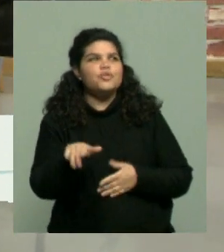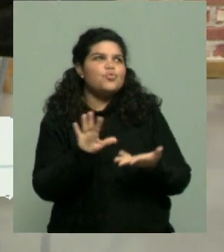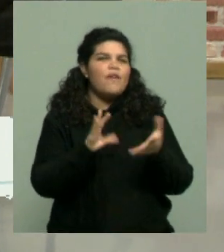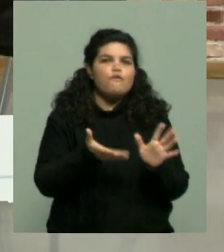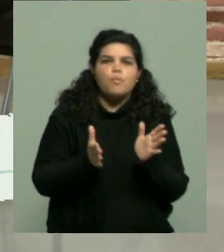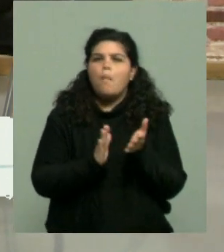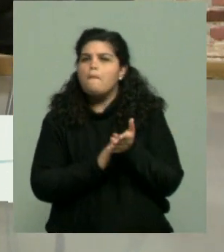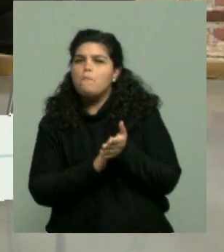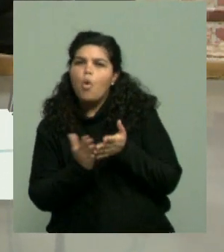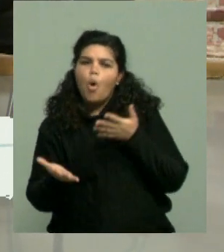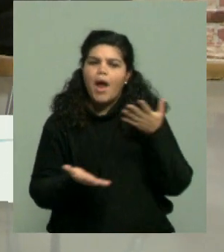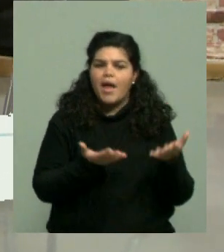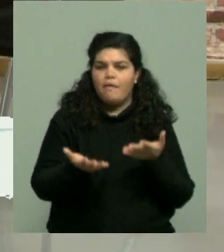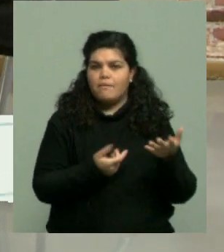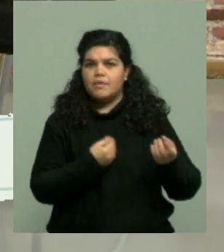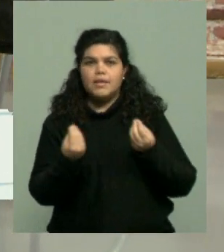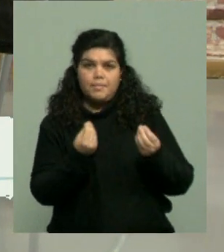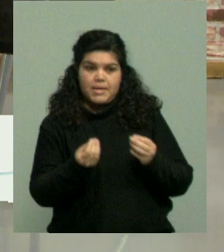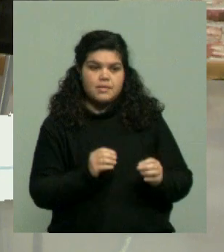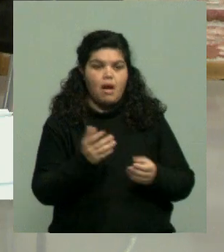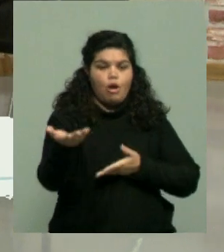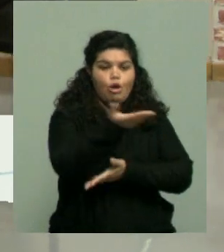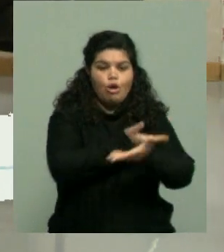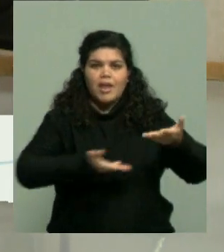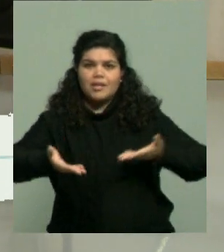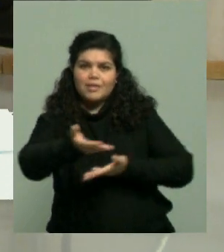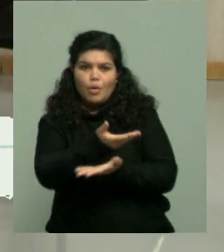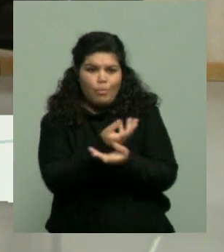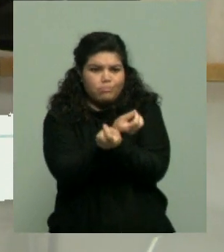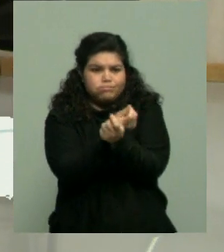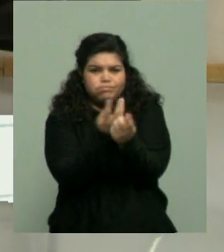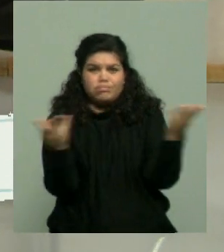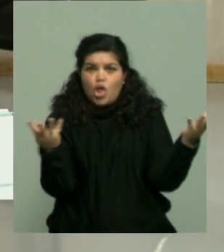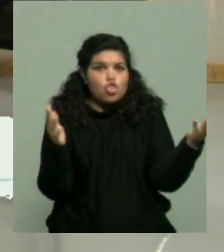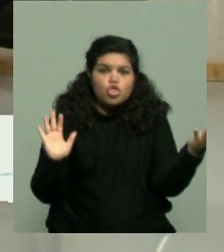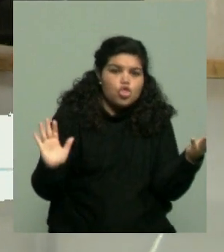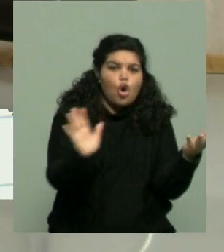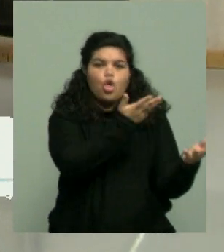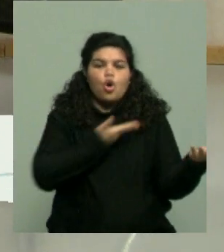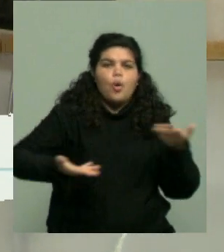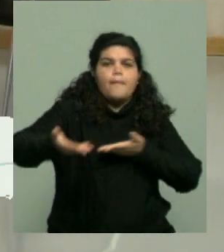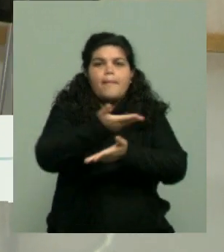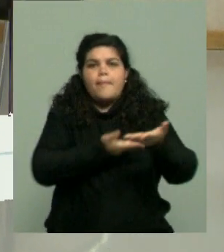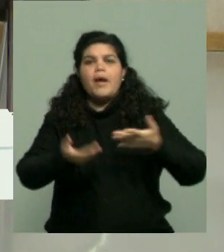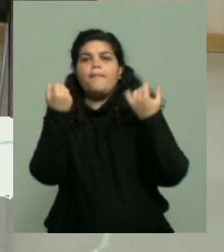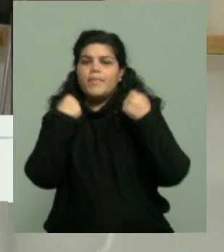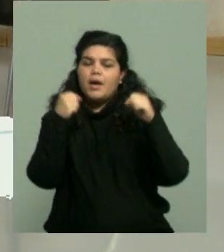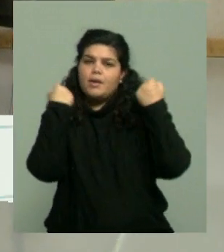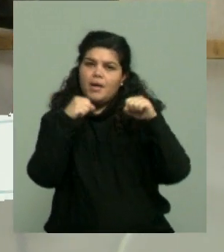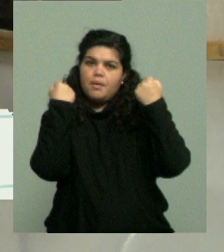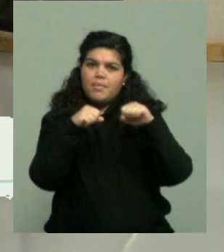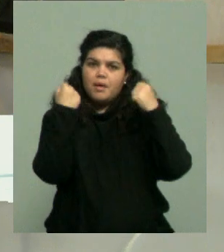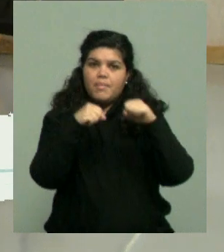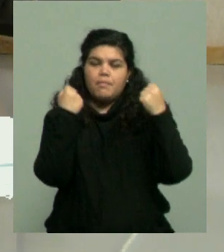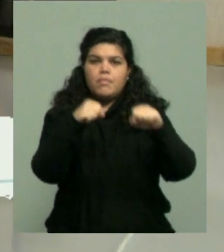juego colectivo de componer espontáneamente en los ensayos, así como también otras obras han venido directamente